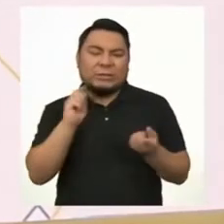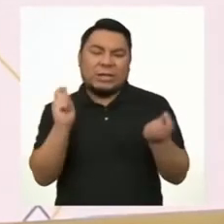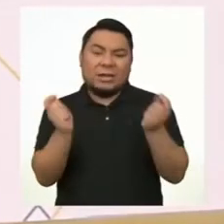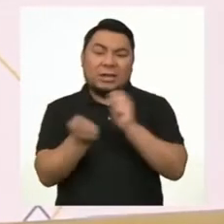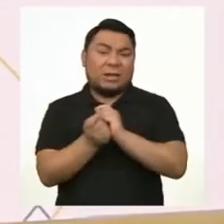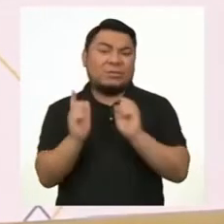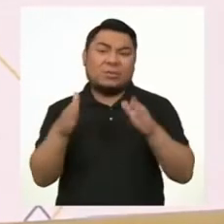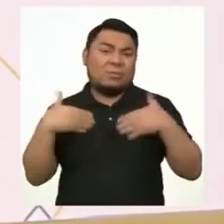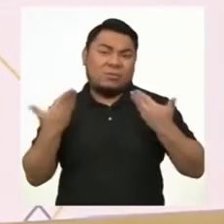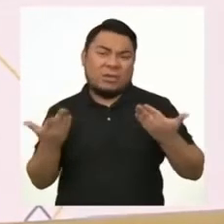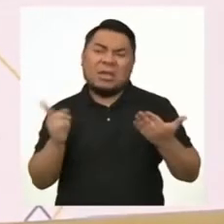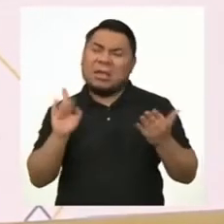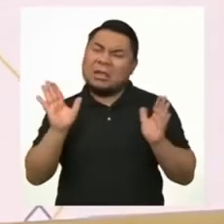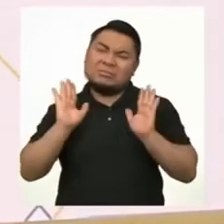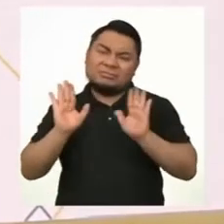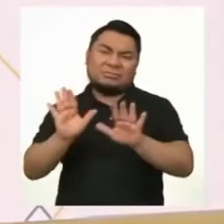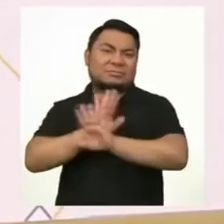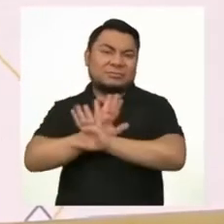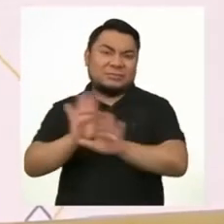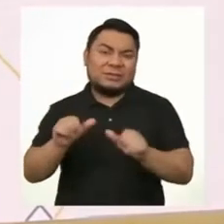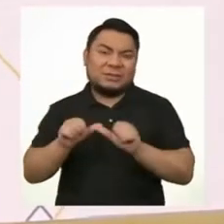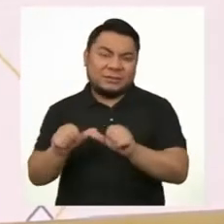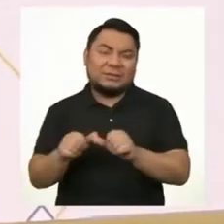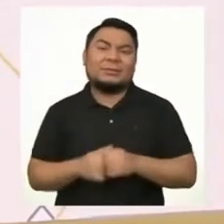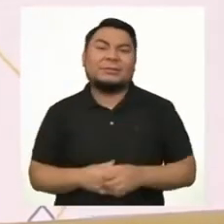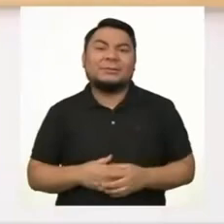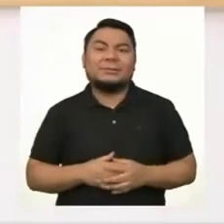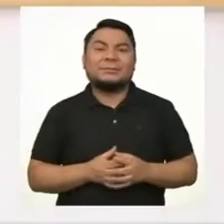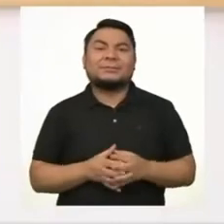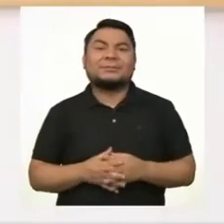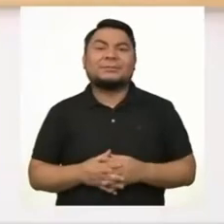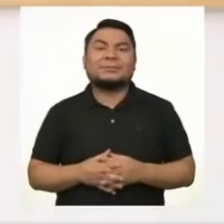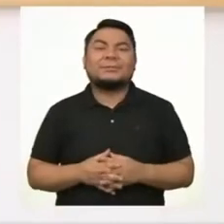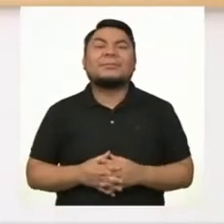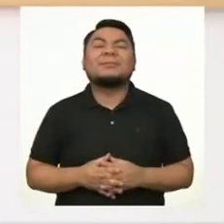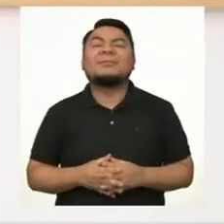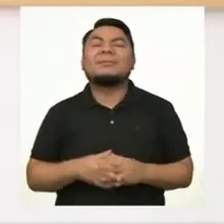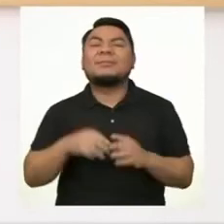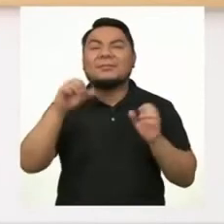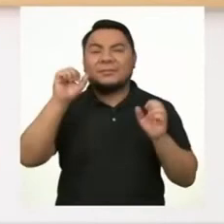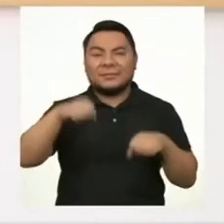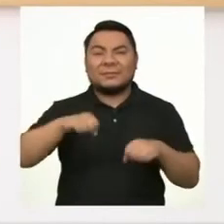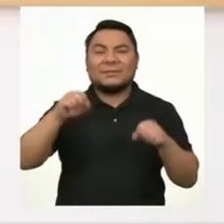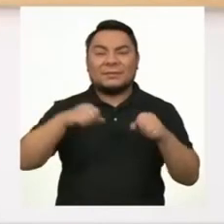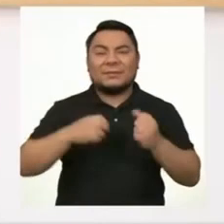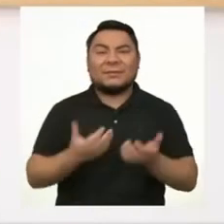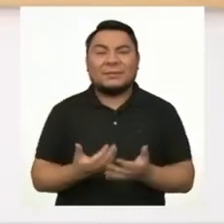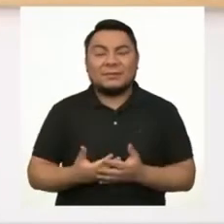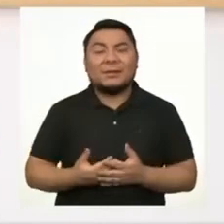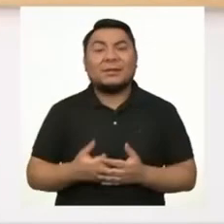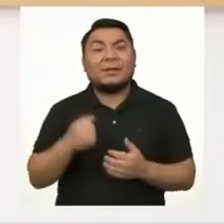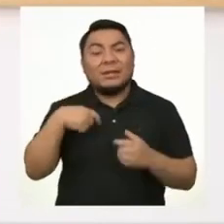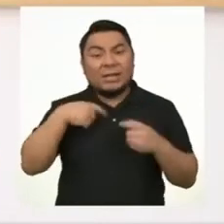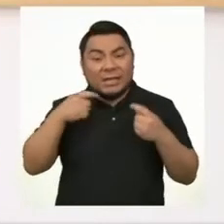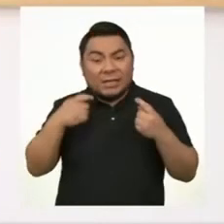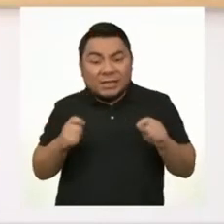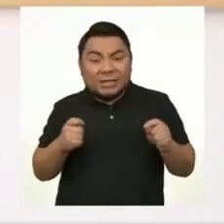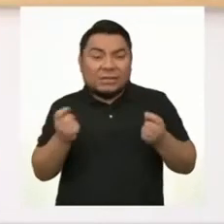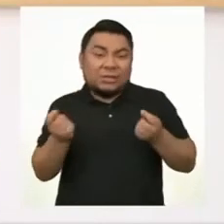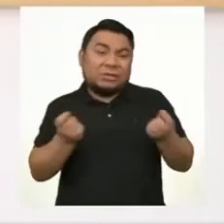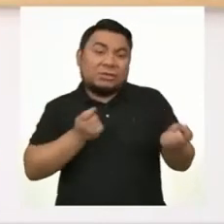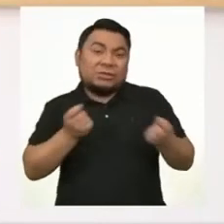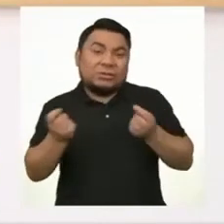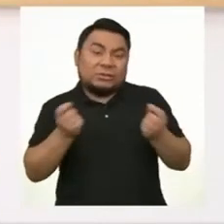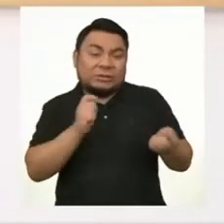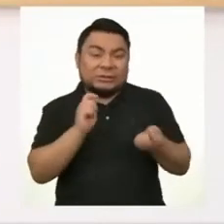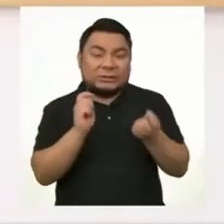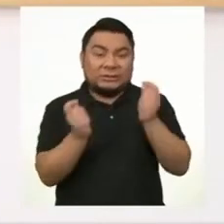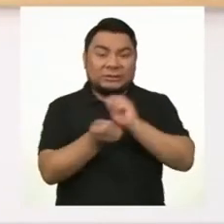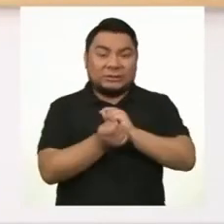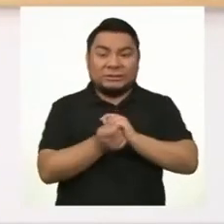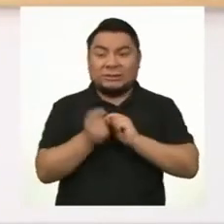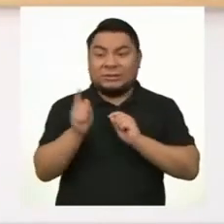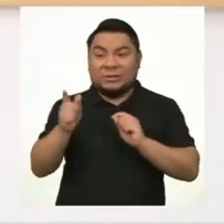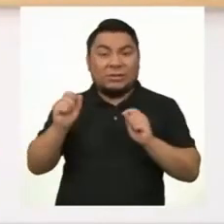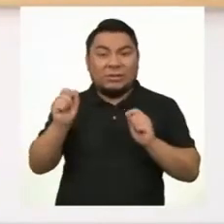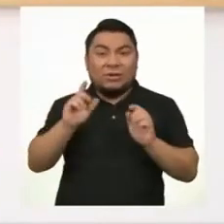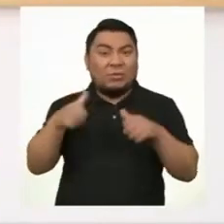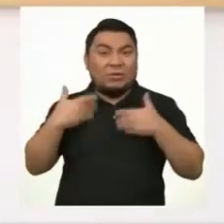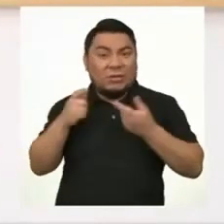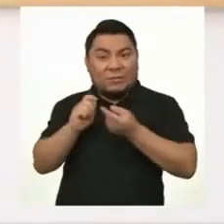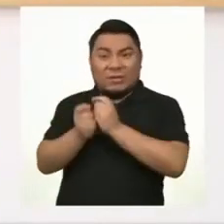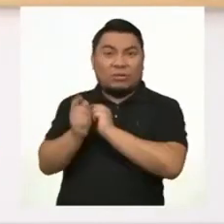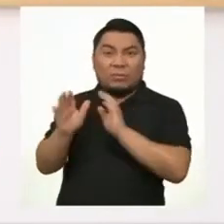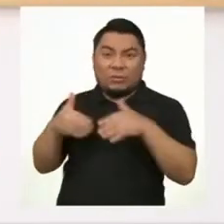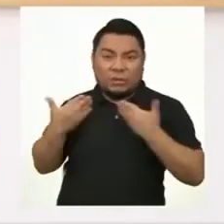cambiar o que nos gustaría que sean distintas. Exacto. Intentar controlar o cambiar lo que no podemos tiene como